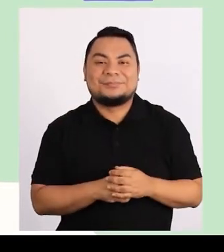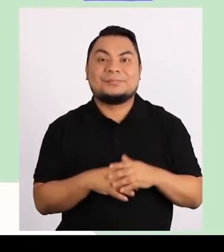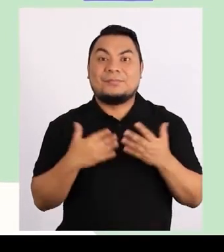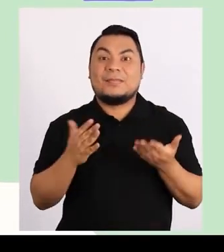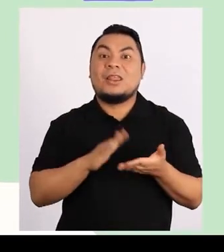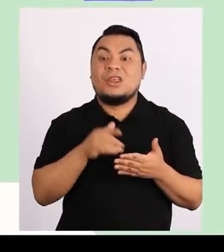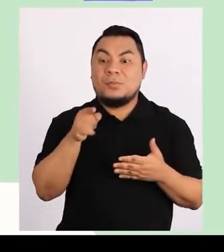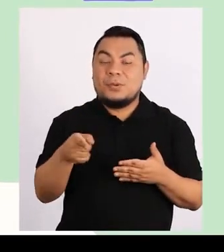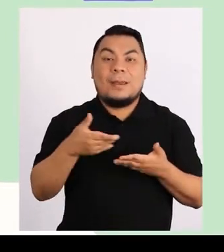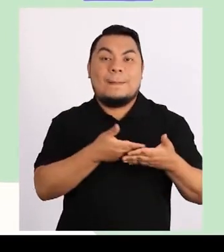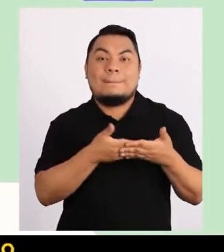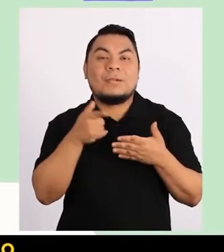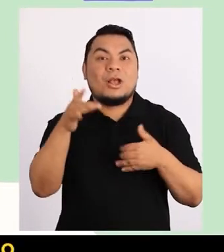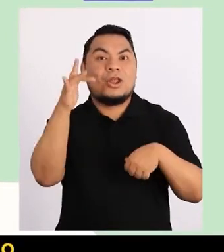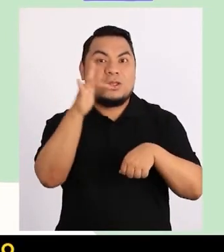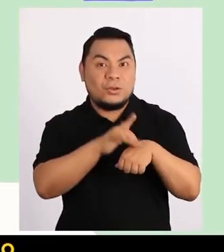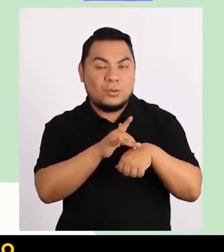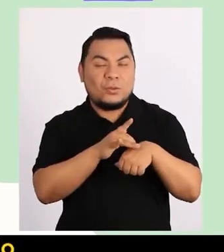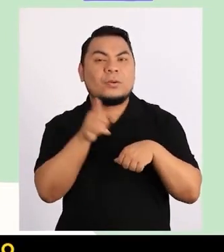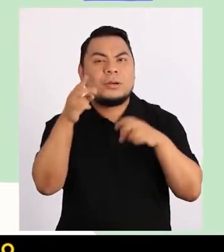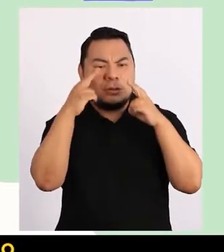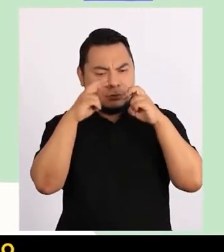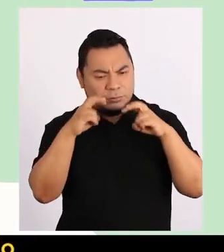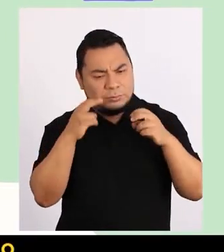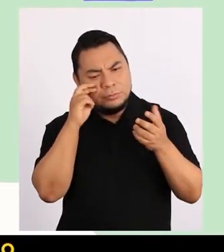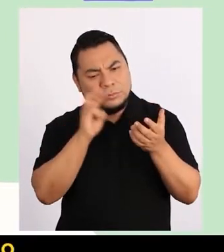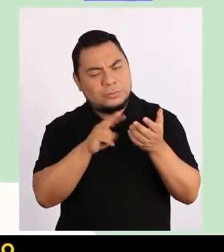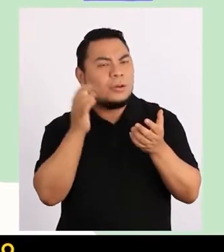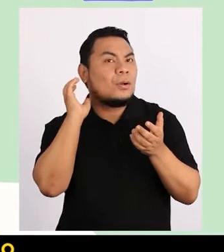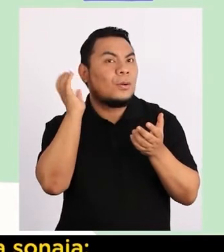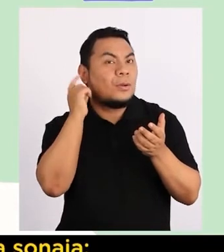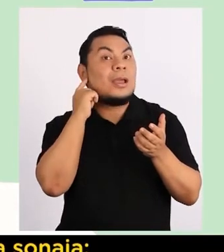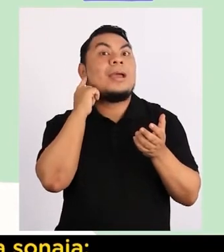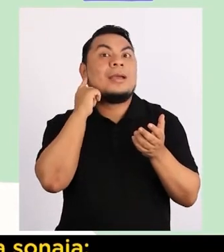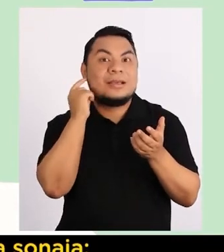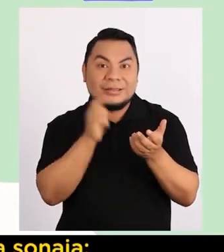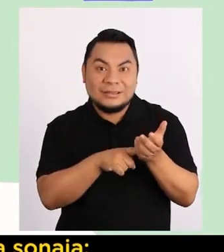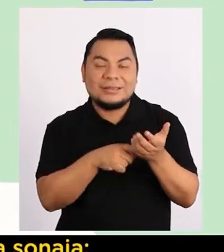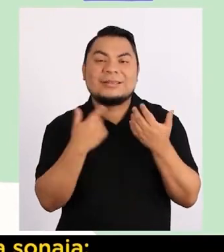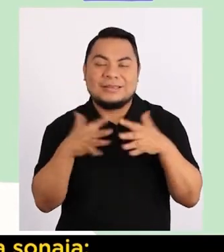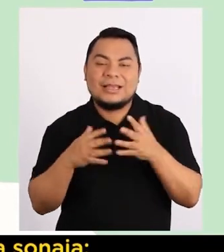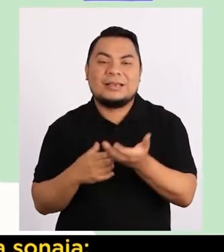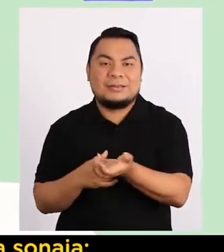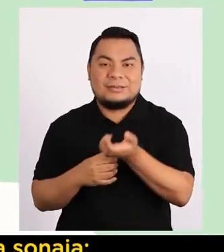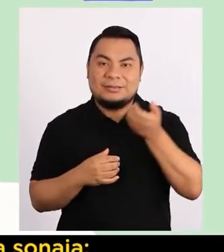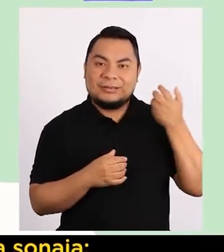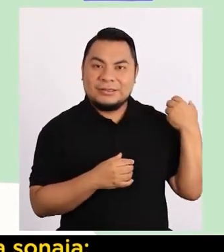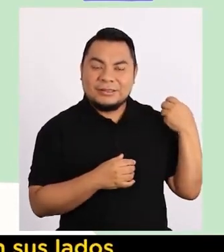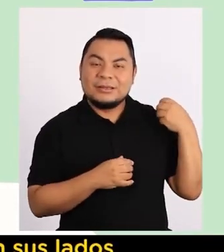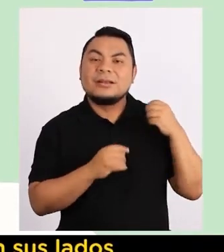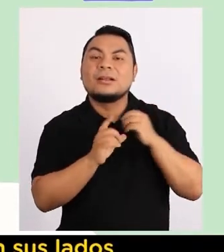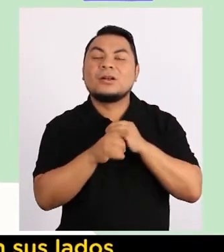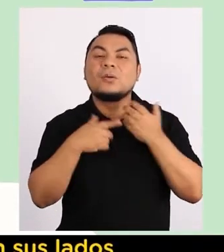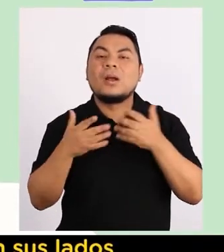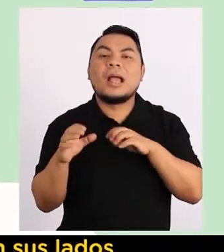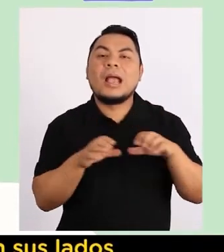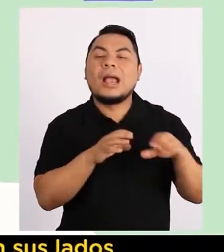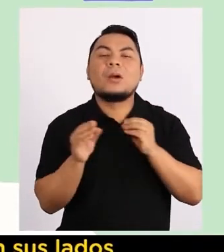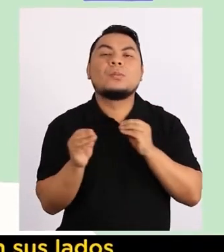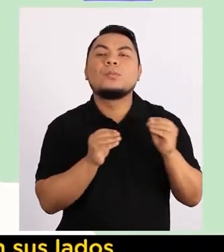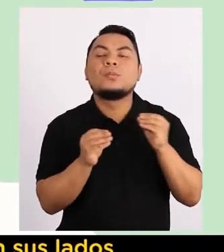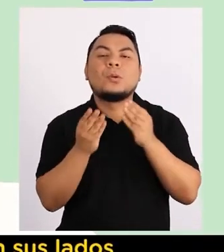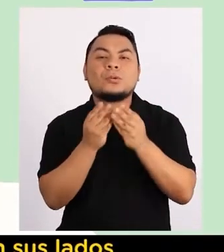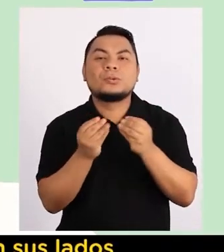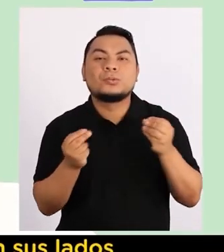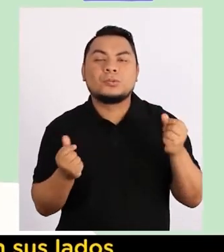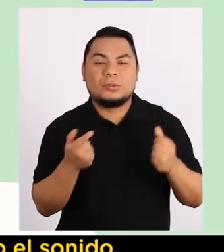Después de que la o el bebé la tocó y experimentó escuchando el sonido en su movimiento, retiramos la sonaja y haremos algunos